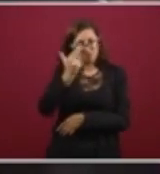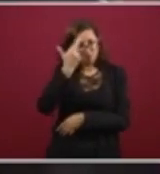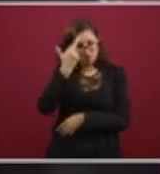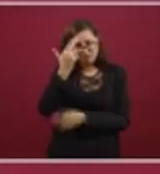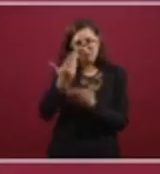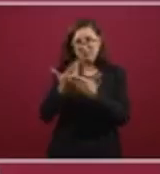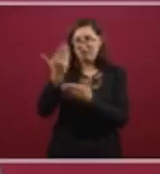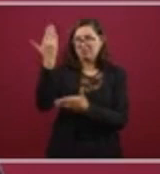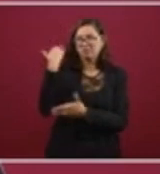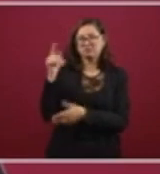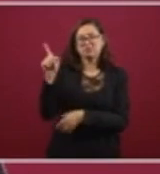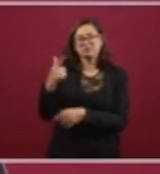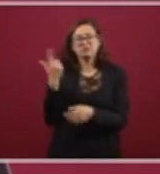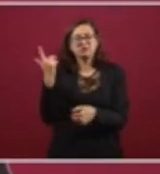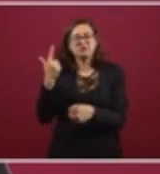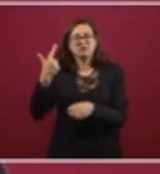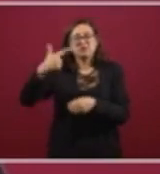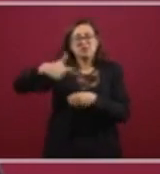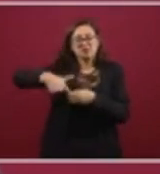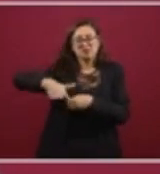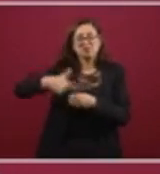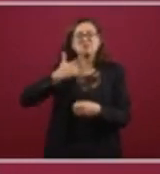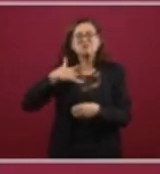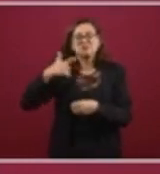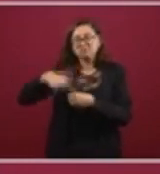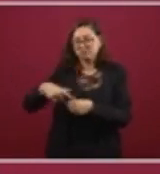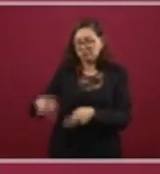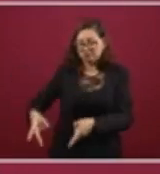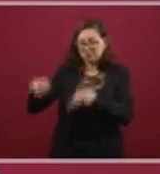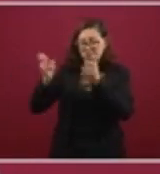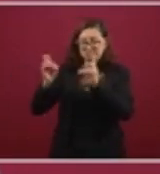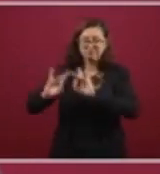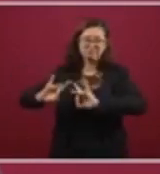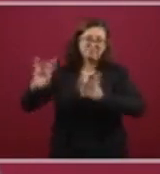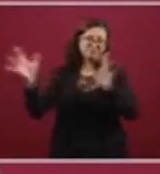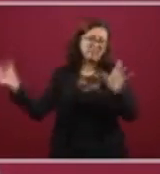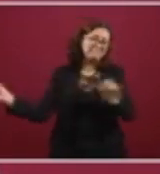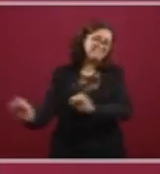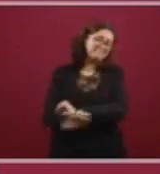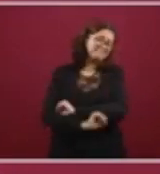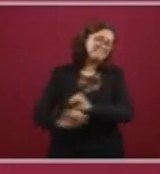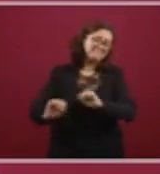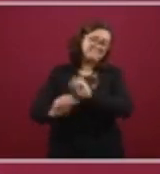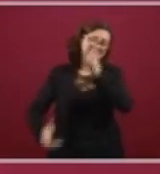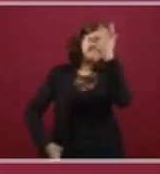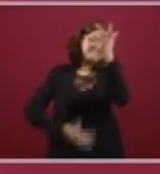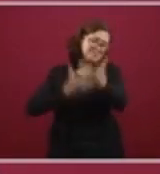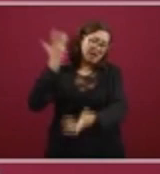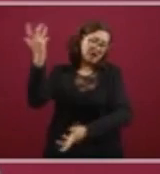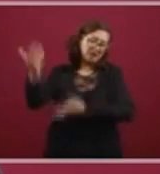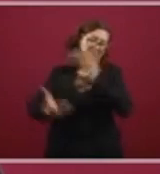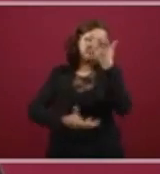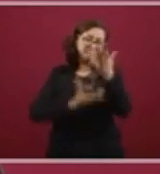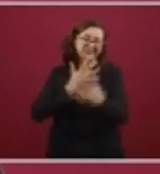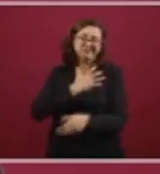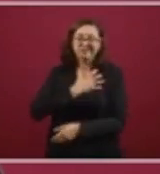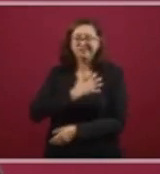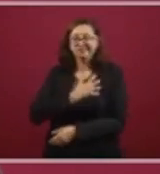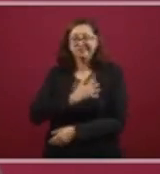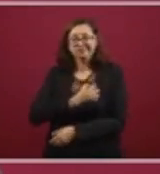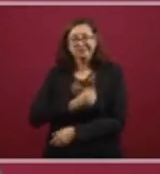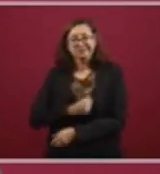explosión por el huachicol. Esta es una práctica